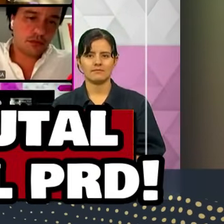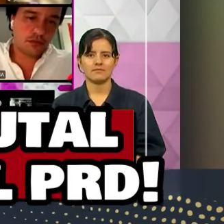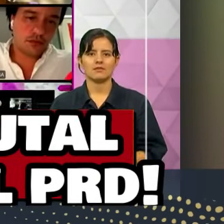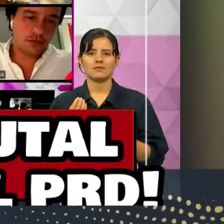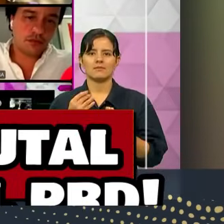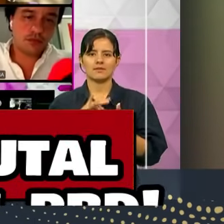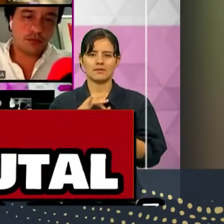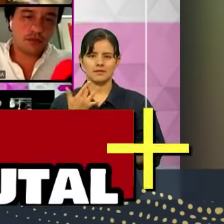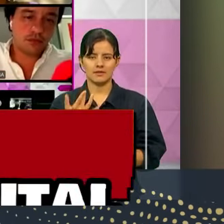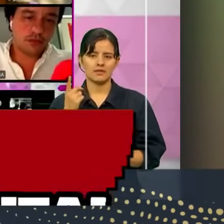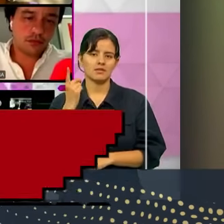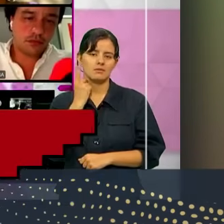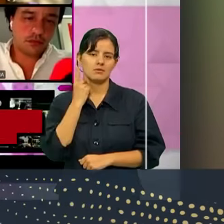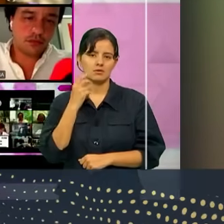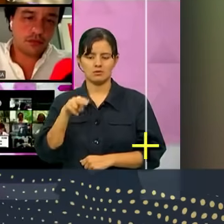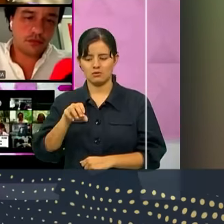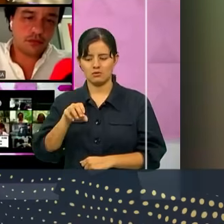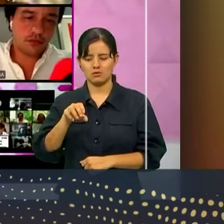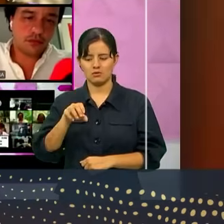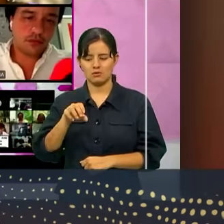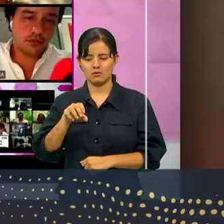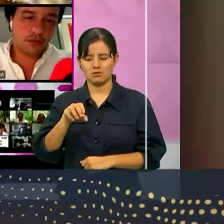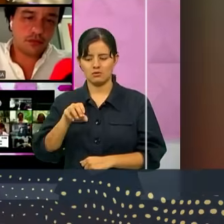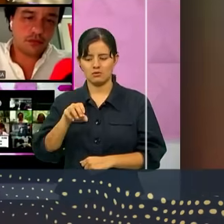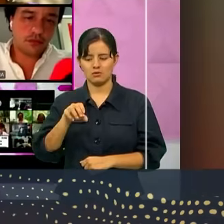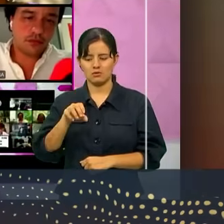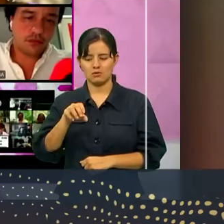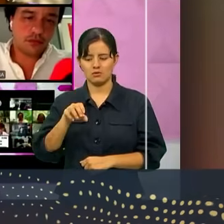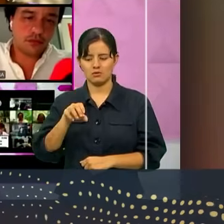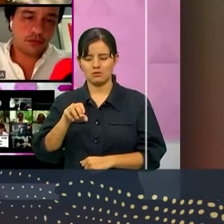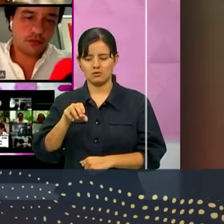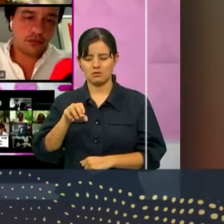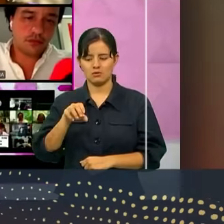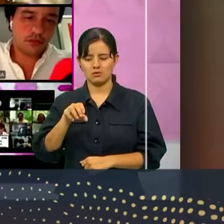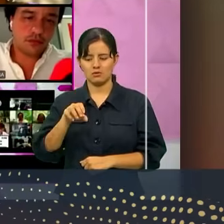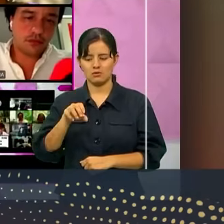Muchas gracias, diputado Fernández Noroña. Dale en me gusta,